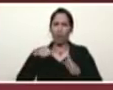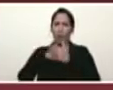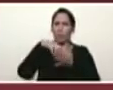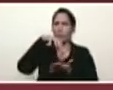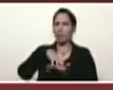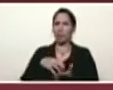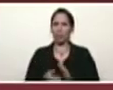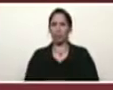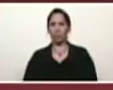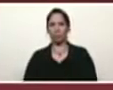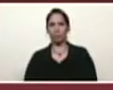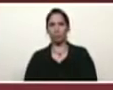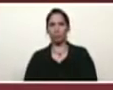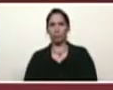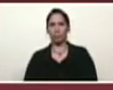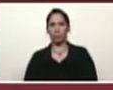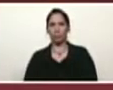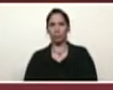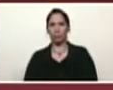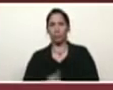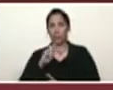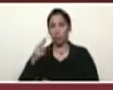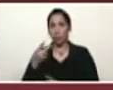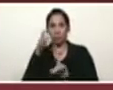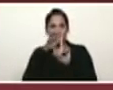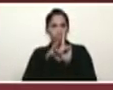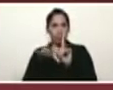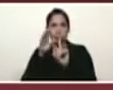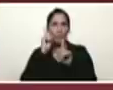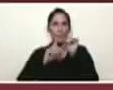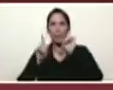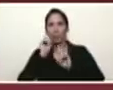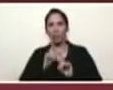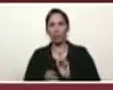Estado. Segunda intriga, segunda mentira.